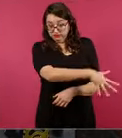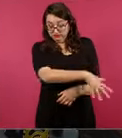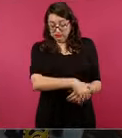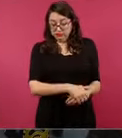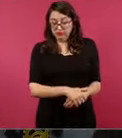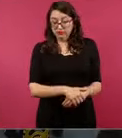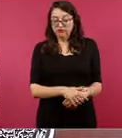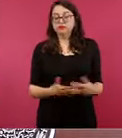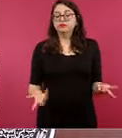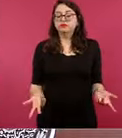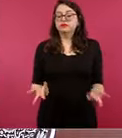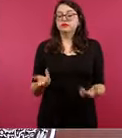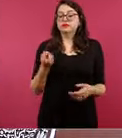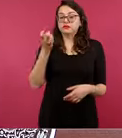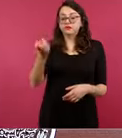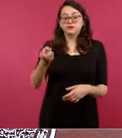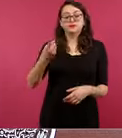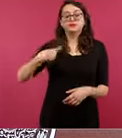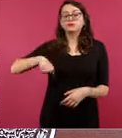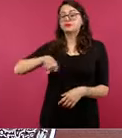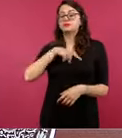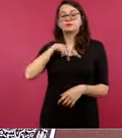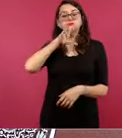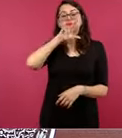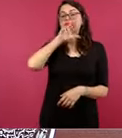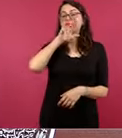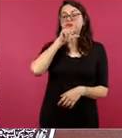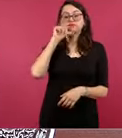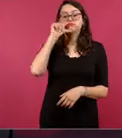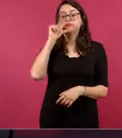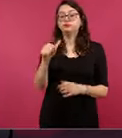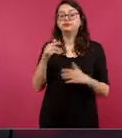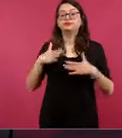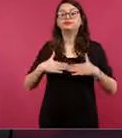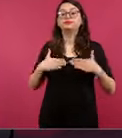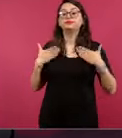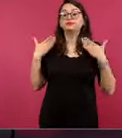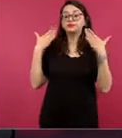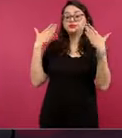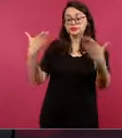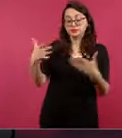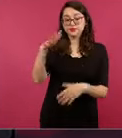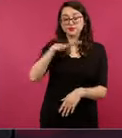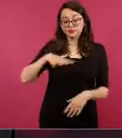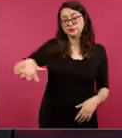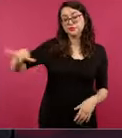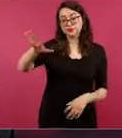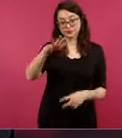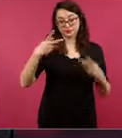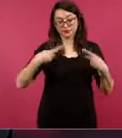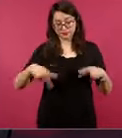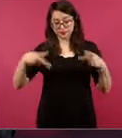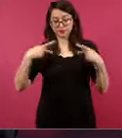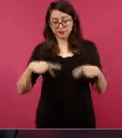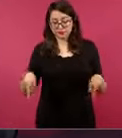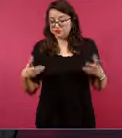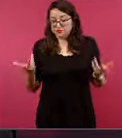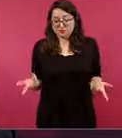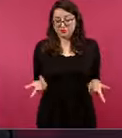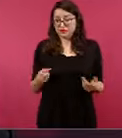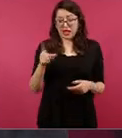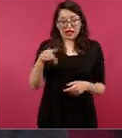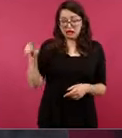preocuparse y hay que tener confianza en el pueblo, en la gente. Ahí está todo.